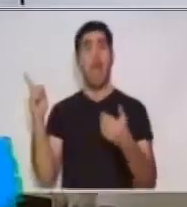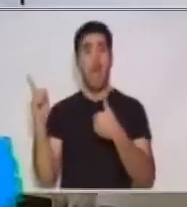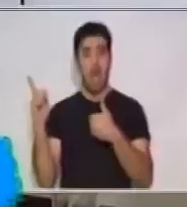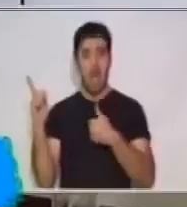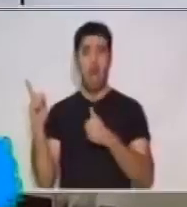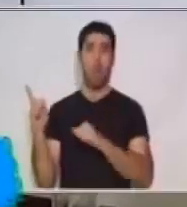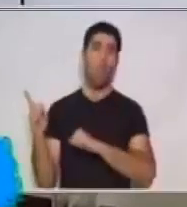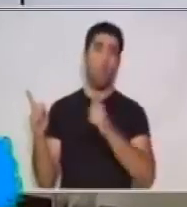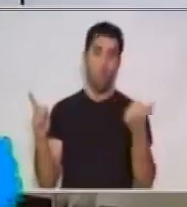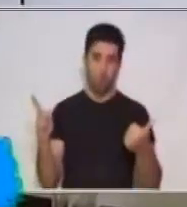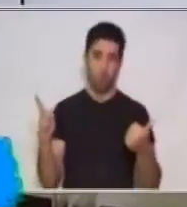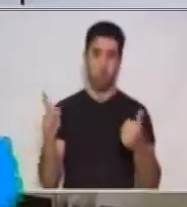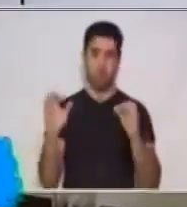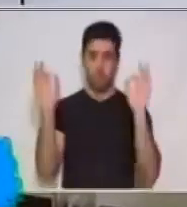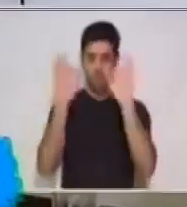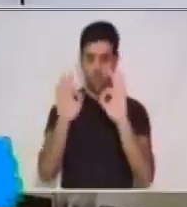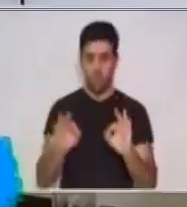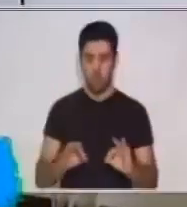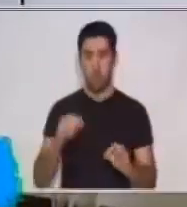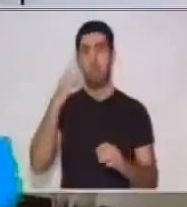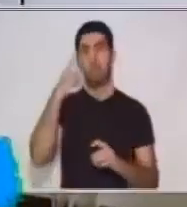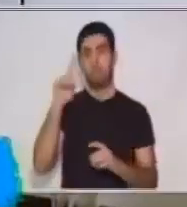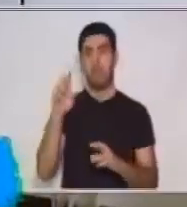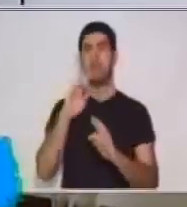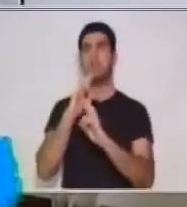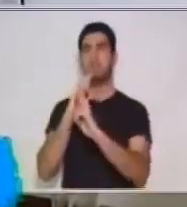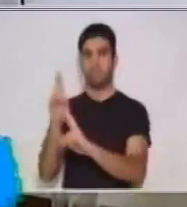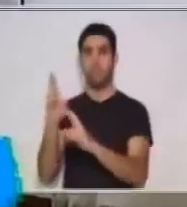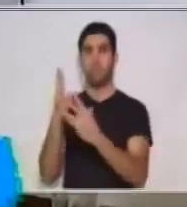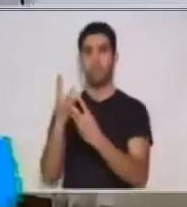solución y quiero que la observes.